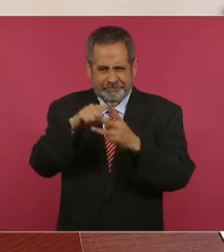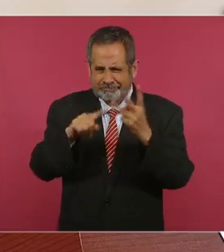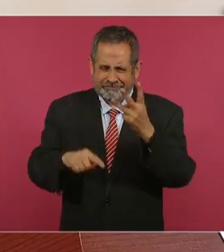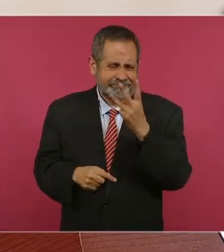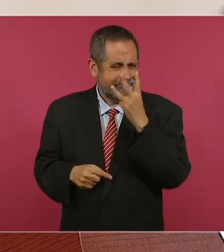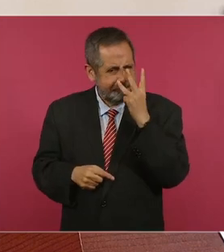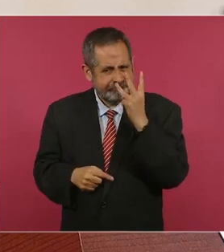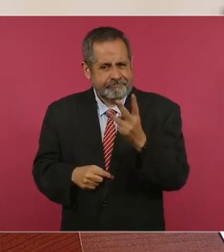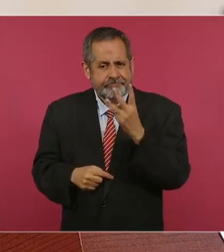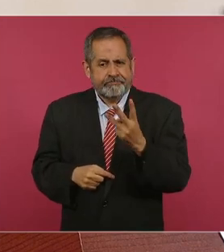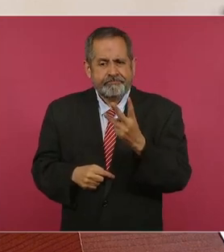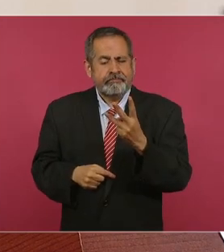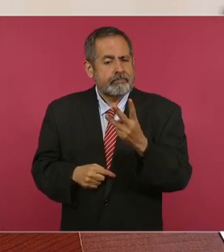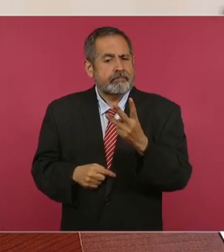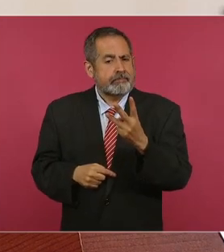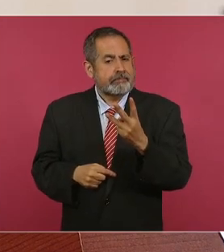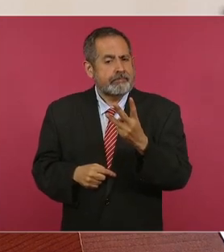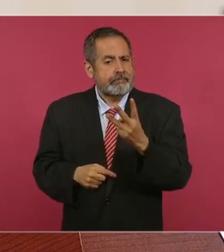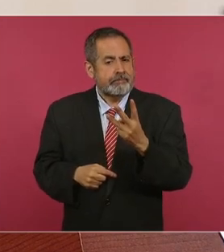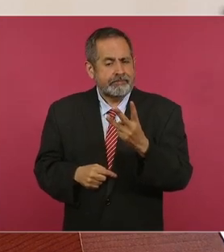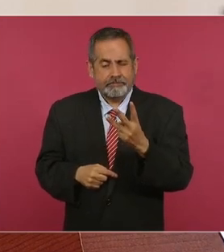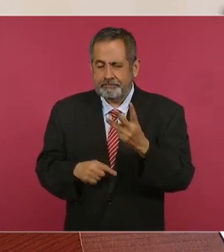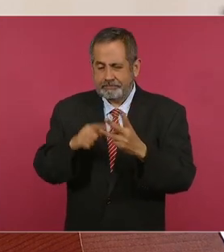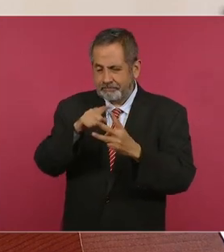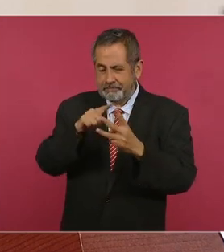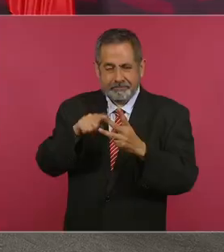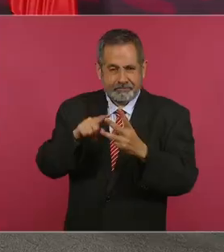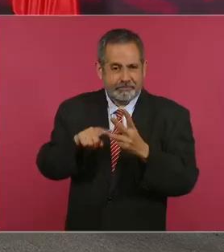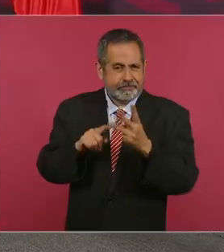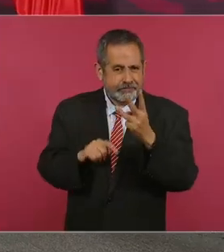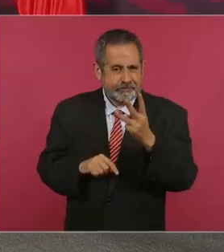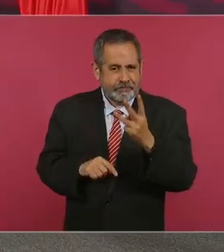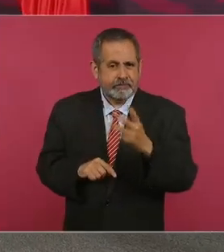esos tres estados, son los que